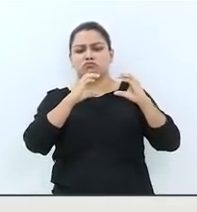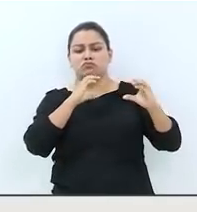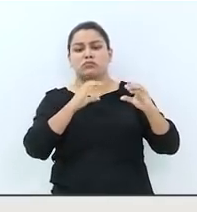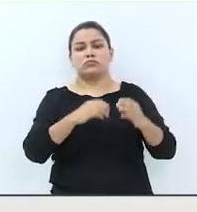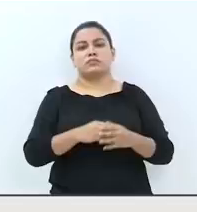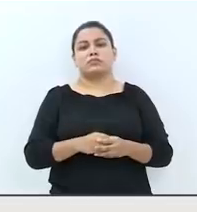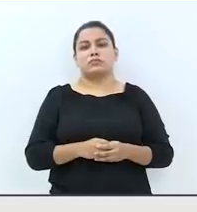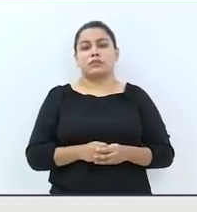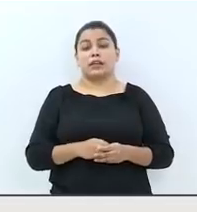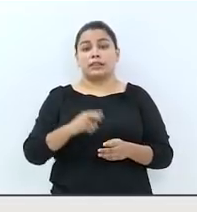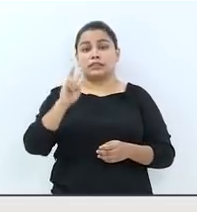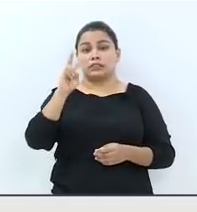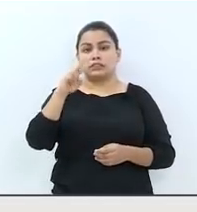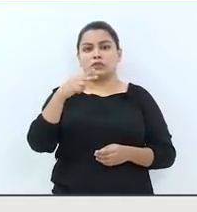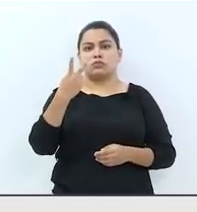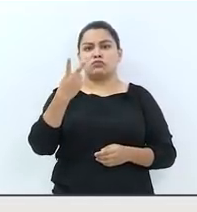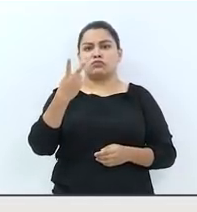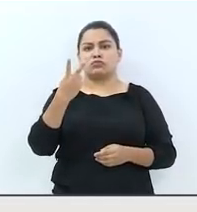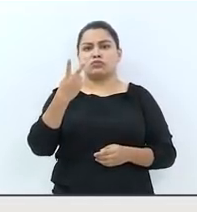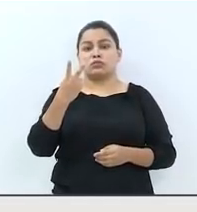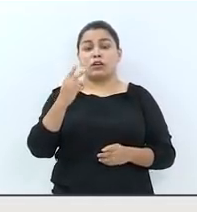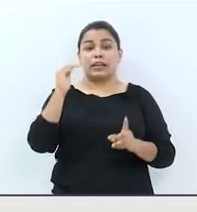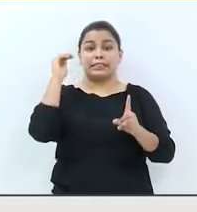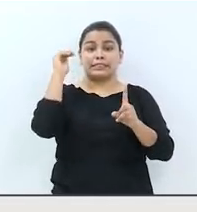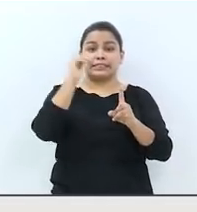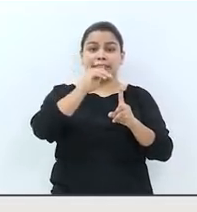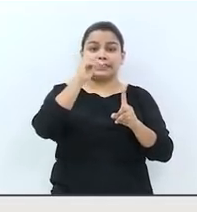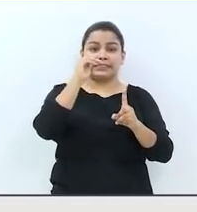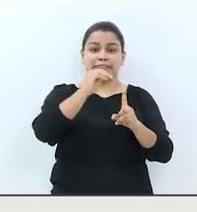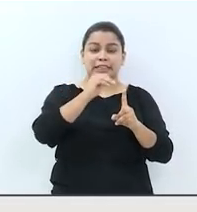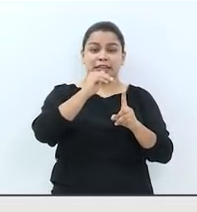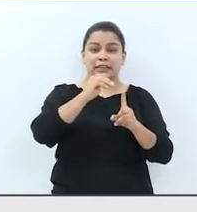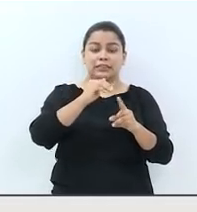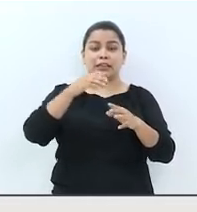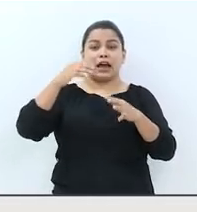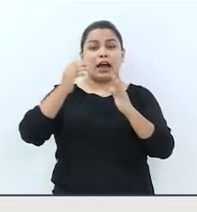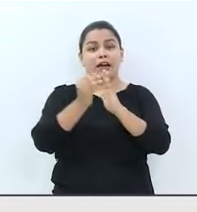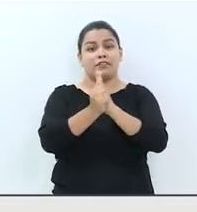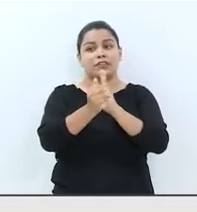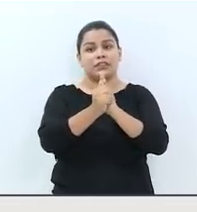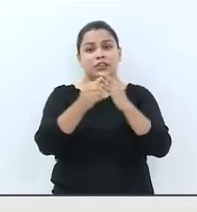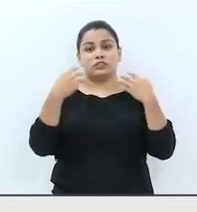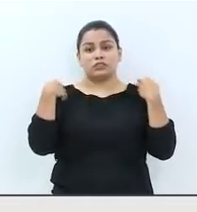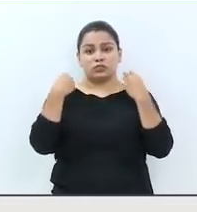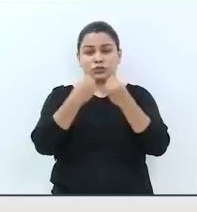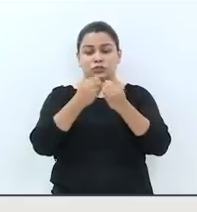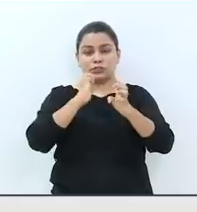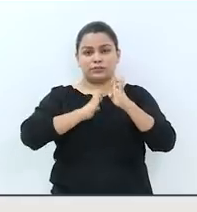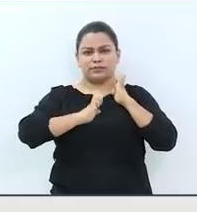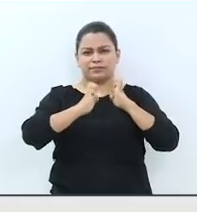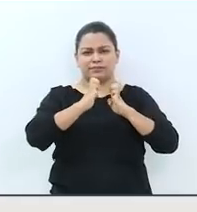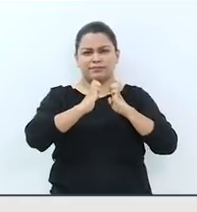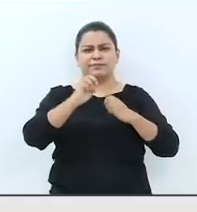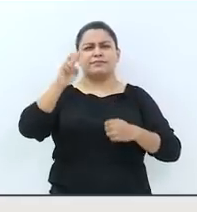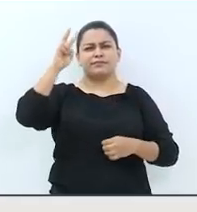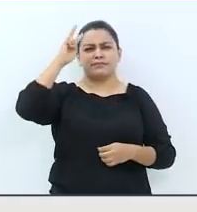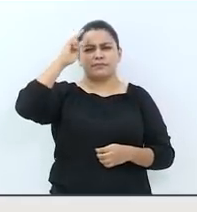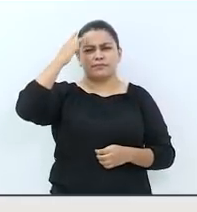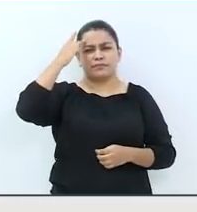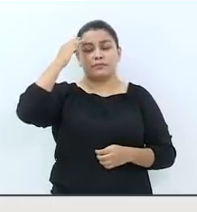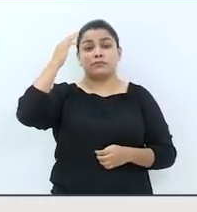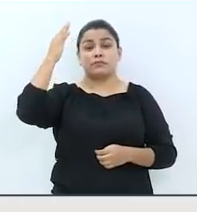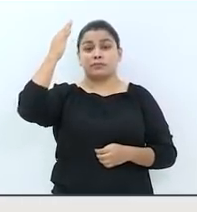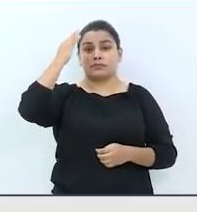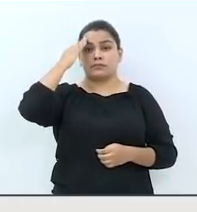poco del segundo punto, que es ejercitar la enseñanza explícita en habilidades socioemocionales. ¿De qué va esto? Y esto creo que es algo